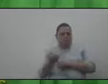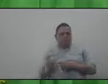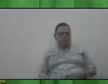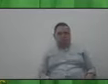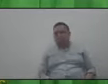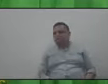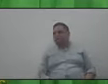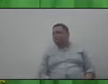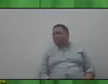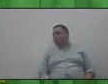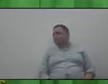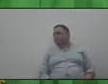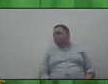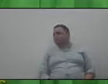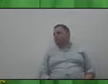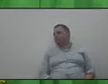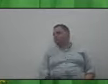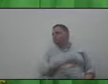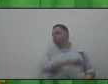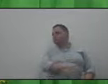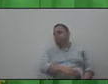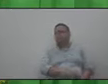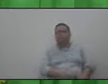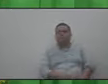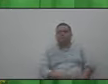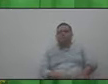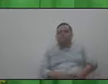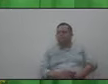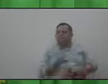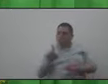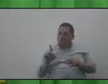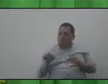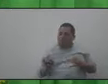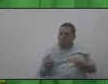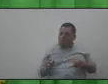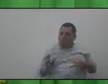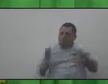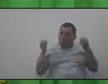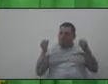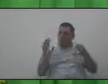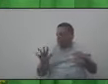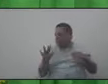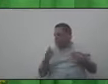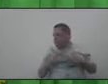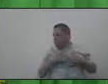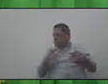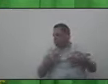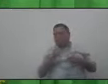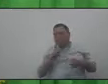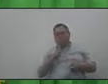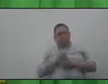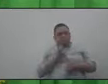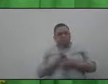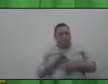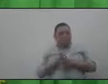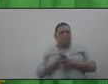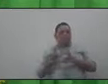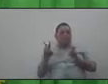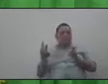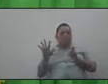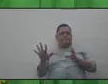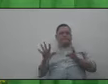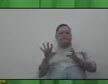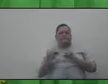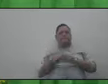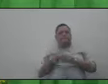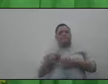hablan de pronto no tuvieron y pues por fortuna no pasaron por esas vicisitudes que corresponde el